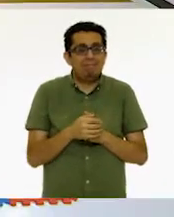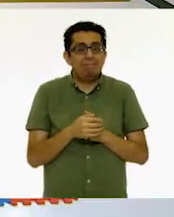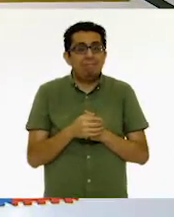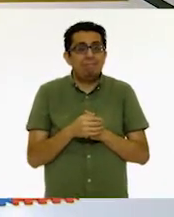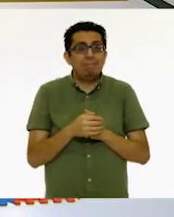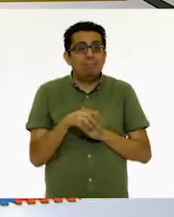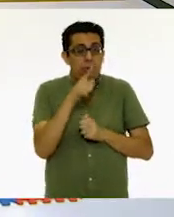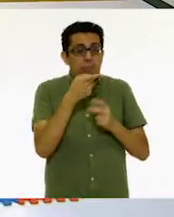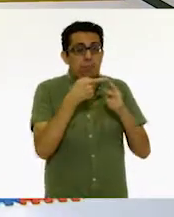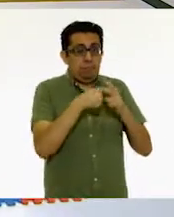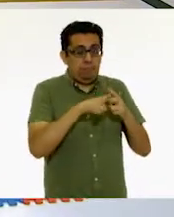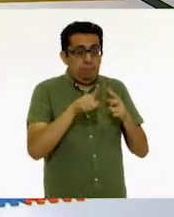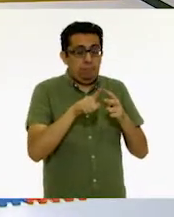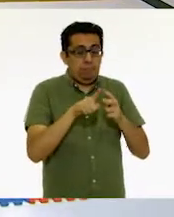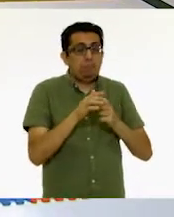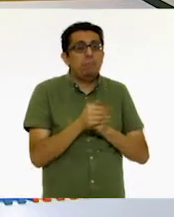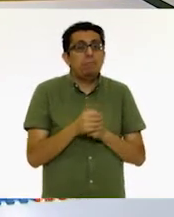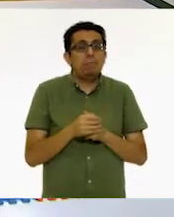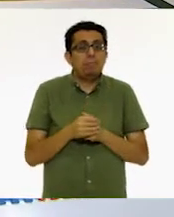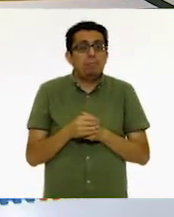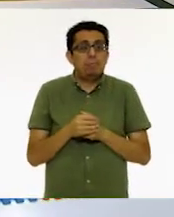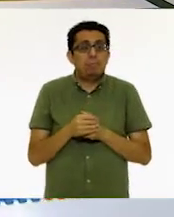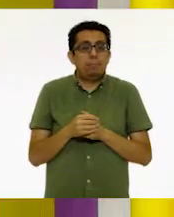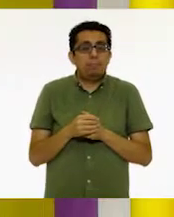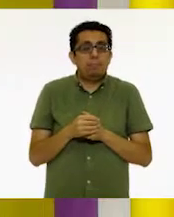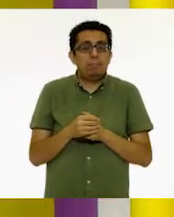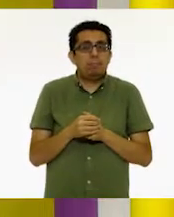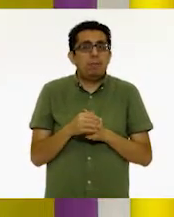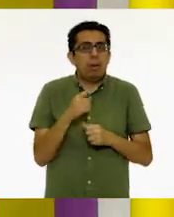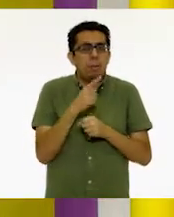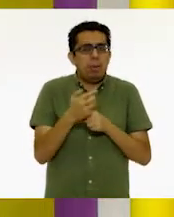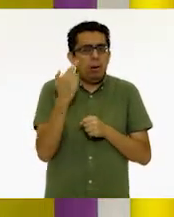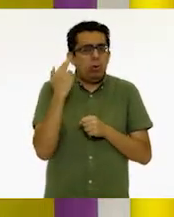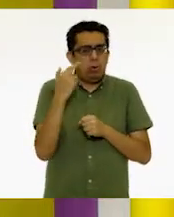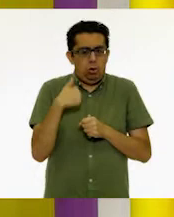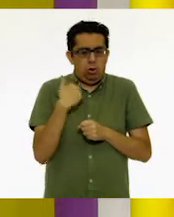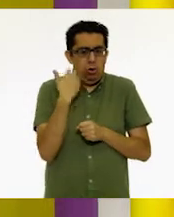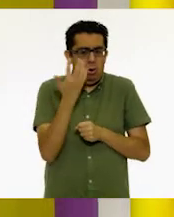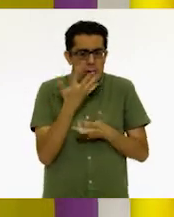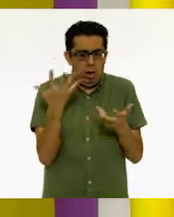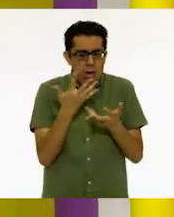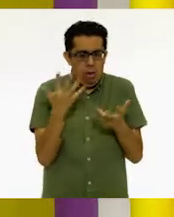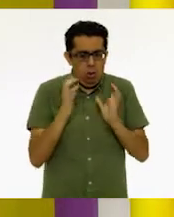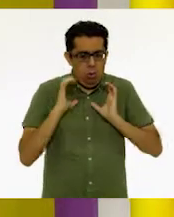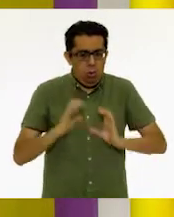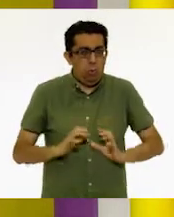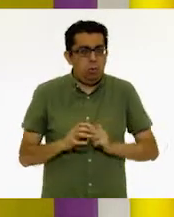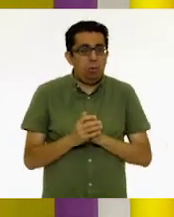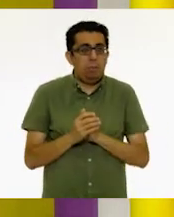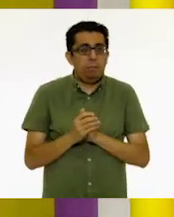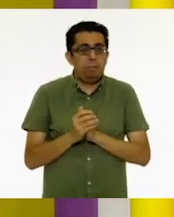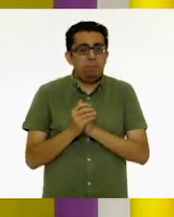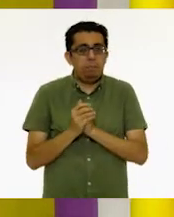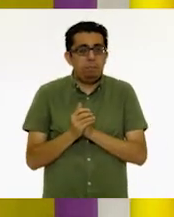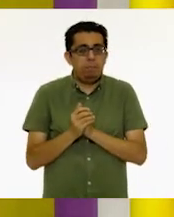Tú, Pepe. Vas. Yo voy a empezar. Uh-huh. Muy bien. Este, mi primer sonido voluntario. Ah, pues es este.